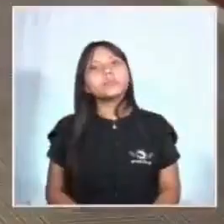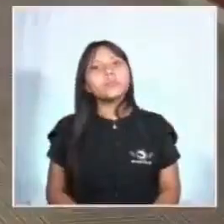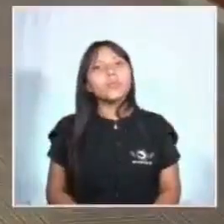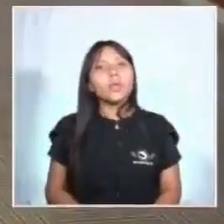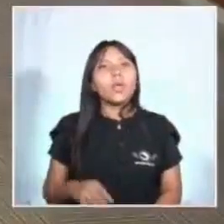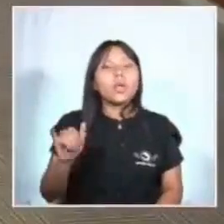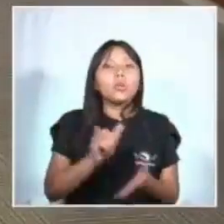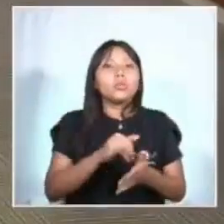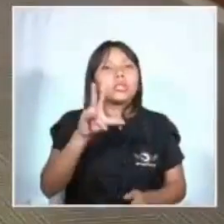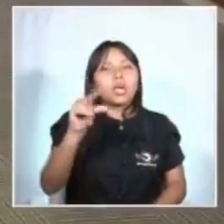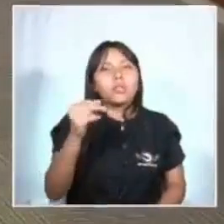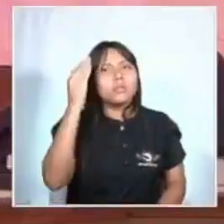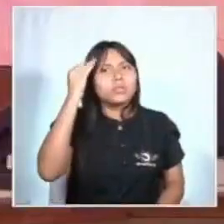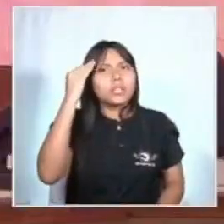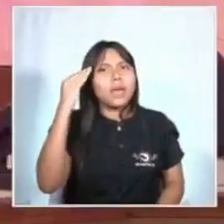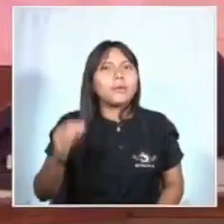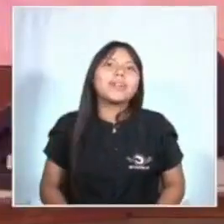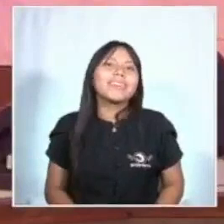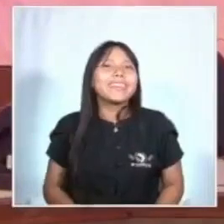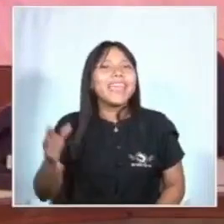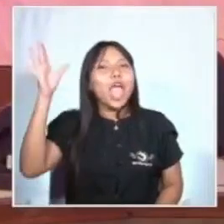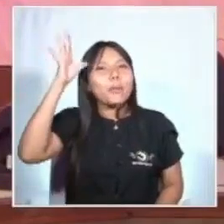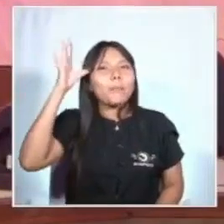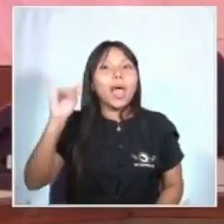Los que no levantaron la mano, papito Melitón ya las vio.